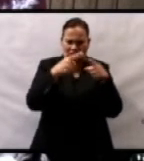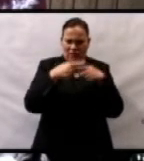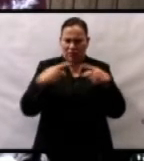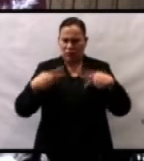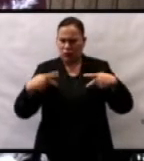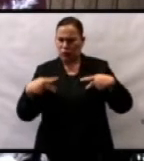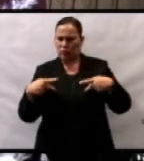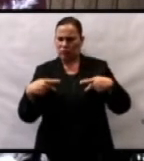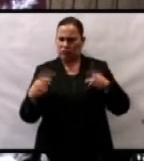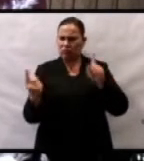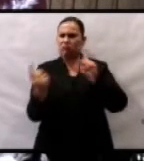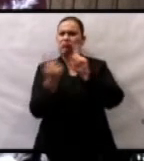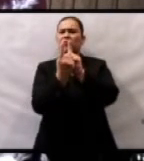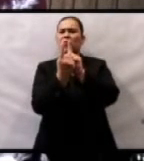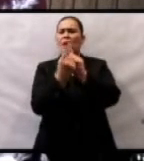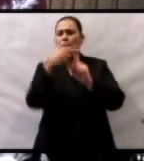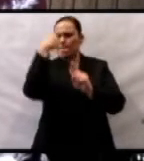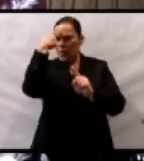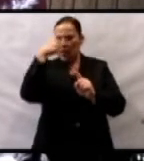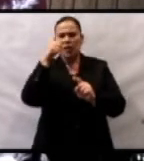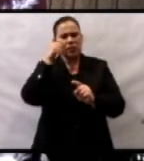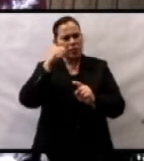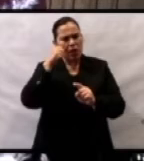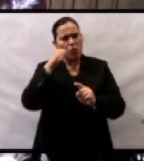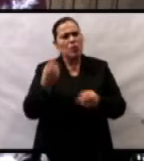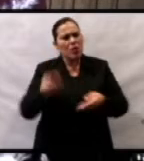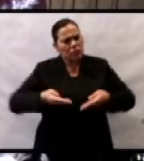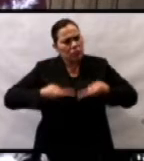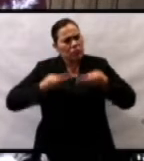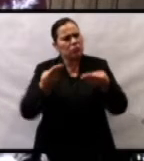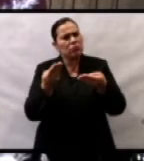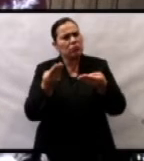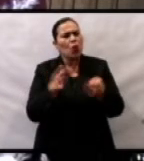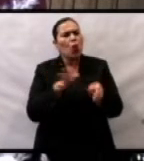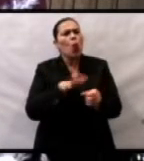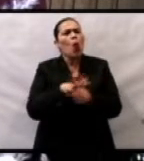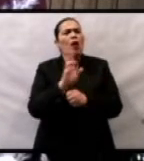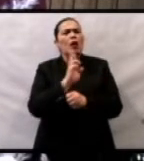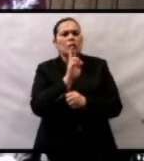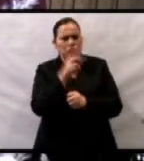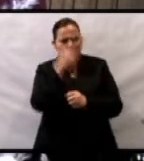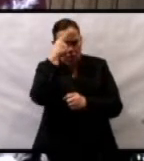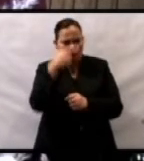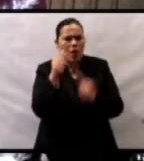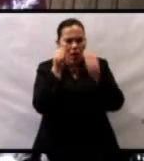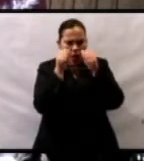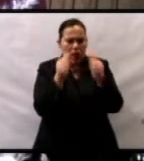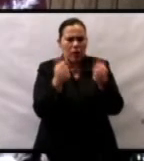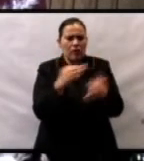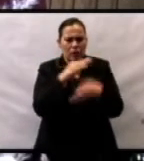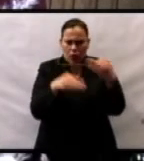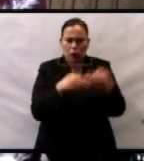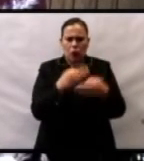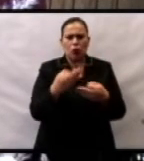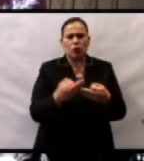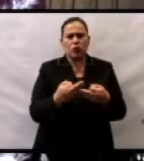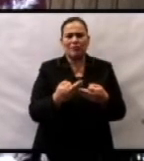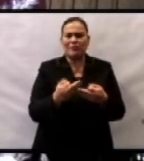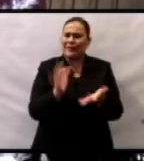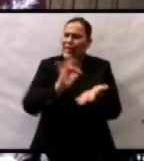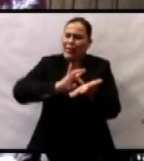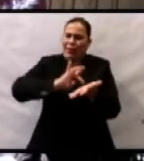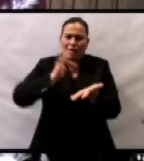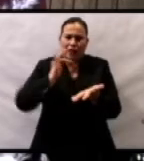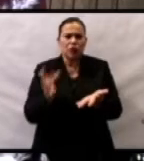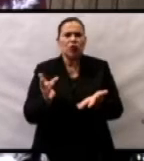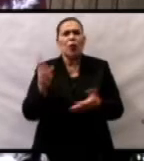la cara en todo momento, ofreciendo las mejores alternativas para todos. Vaya mi agradecimiento